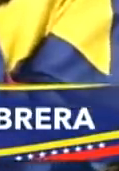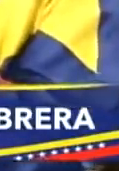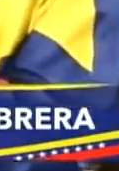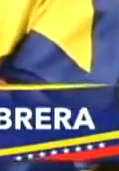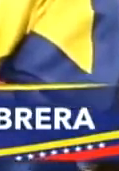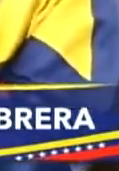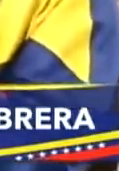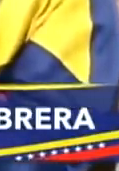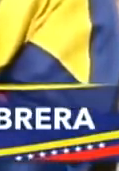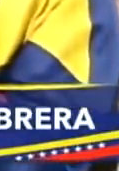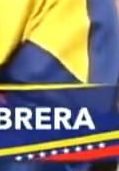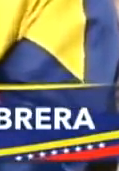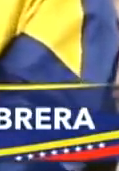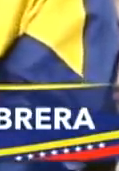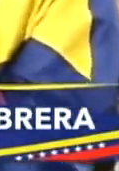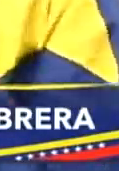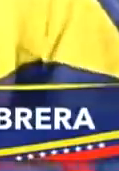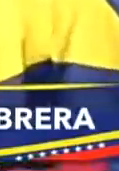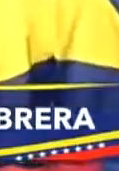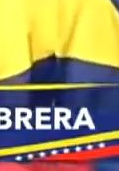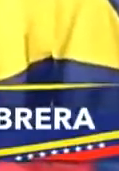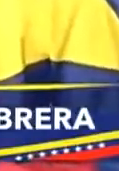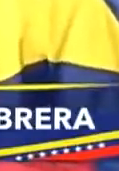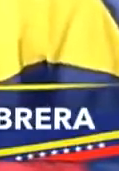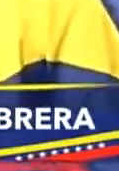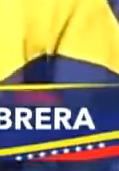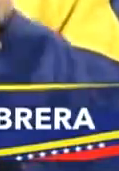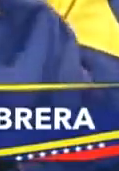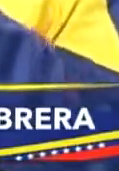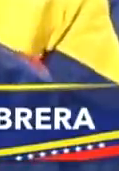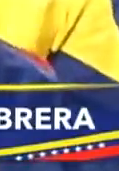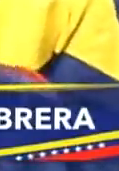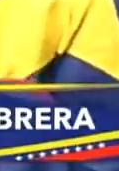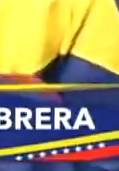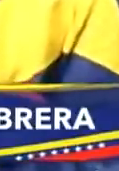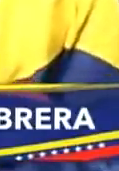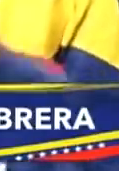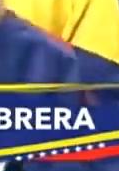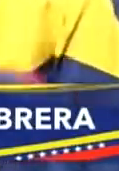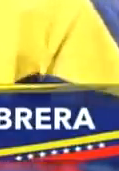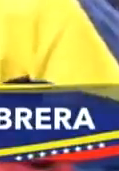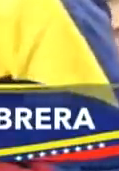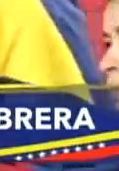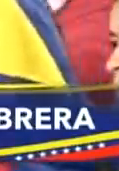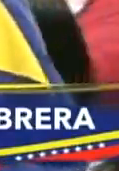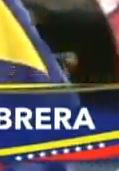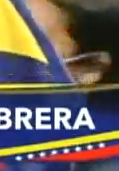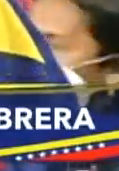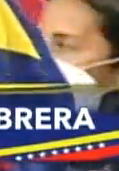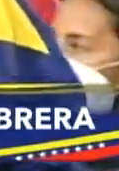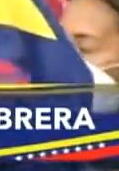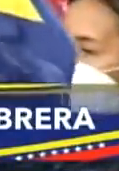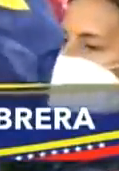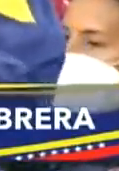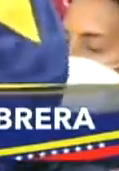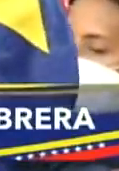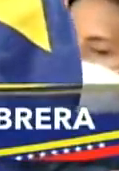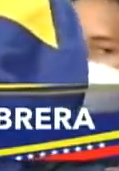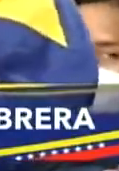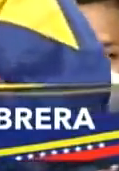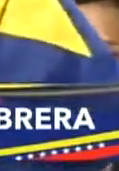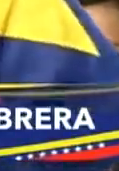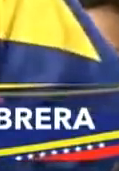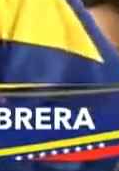tuvimos para el mes de enero del 2021 de 85 mil 300 barriles a